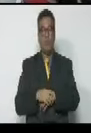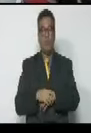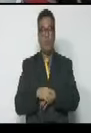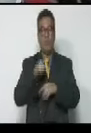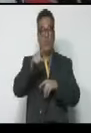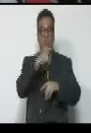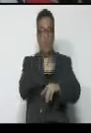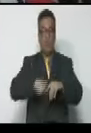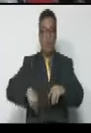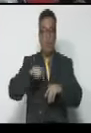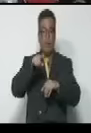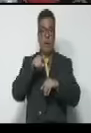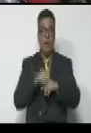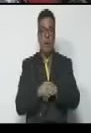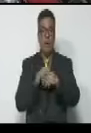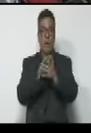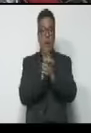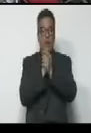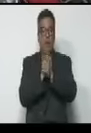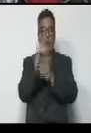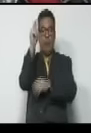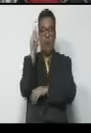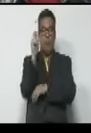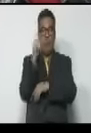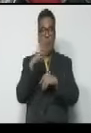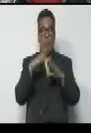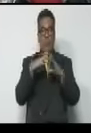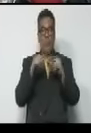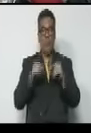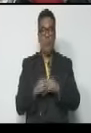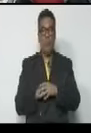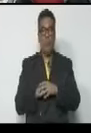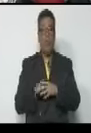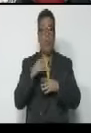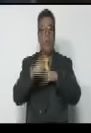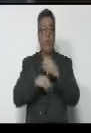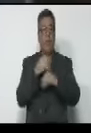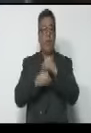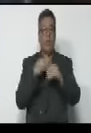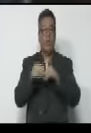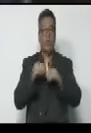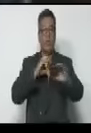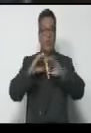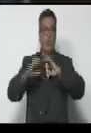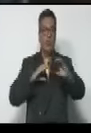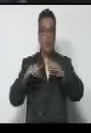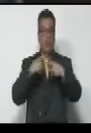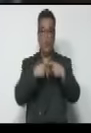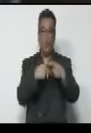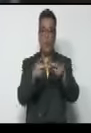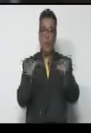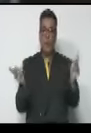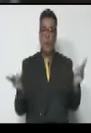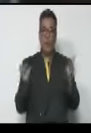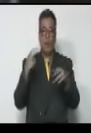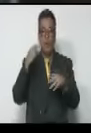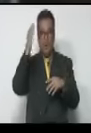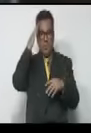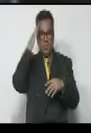Señor presidente, colegas parlamentarios, ha sido un hecho comunicacional público y